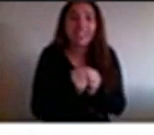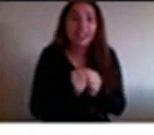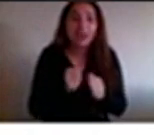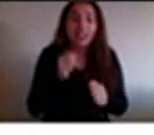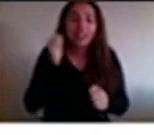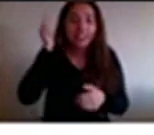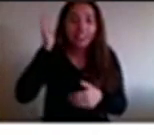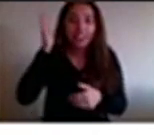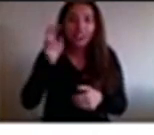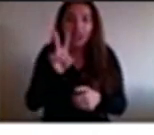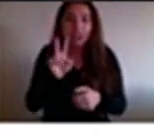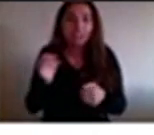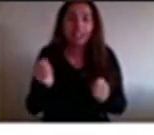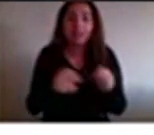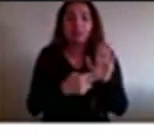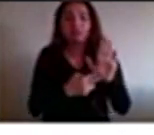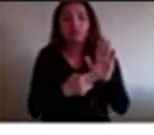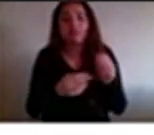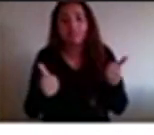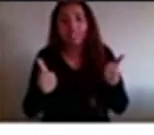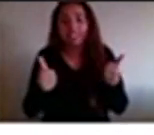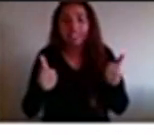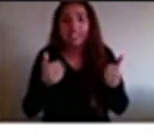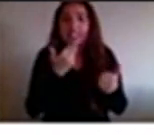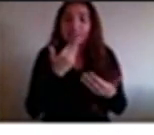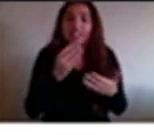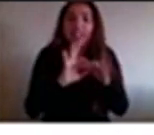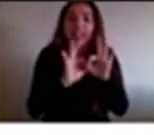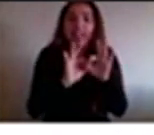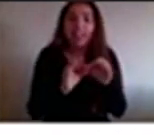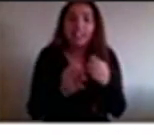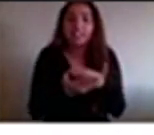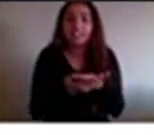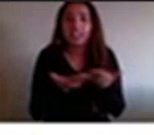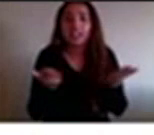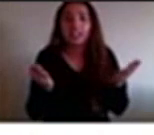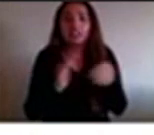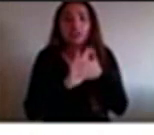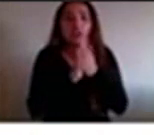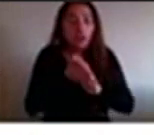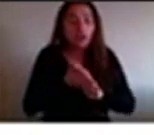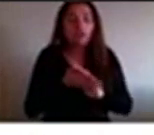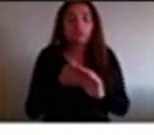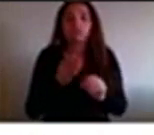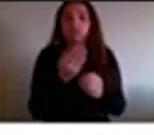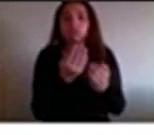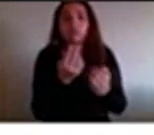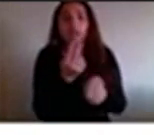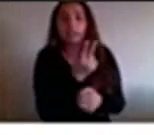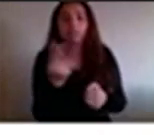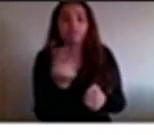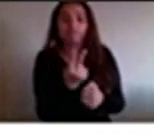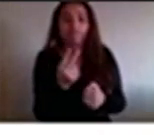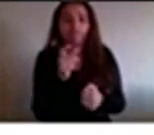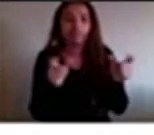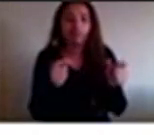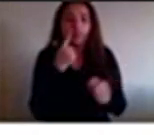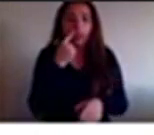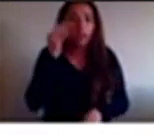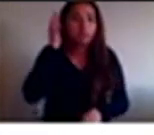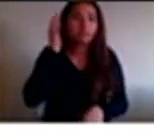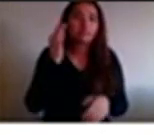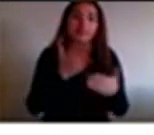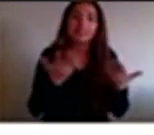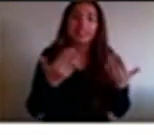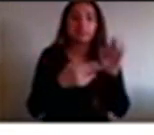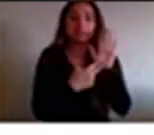esta ponencia. Y bueno, también agradecer a nuestros expositores, Campo Elías, Constanza, y también